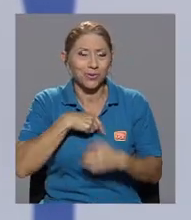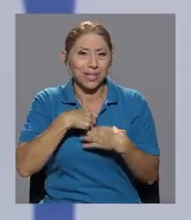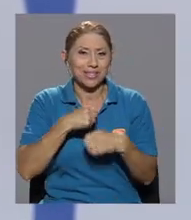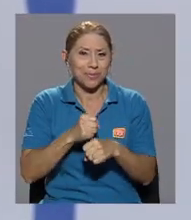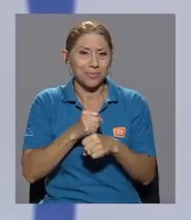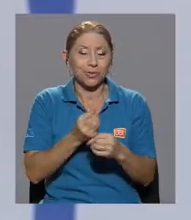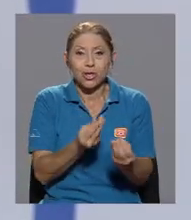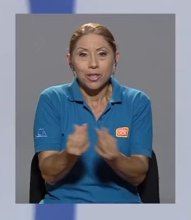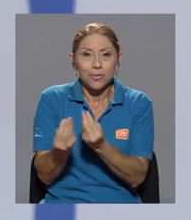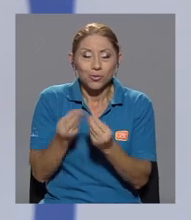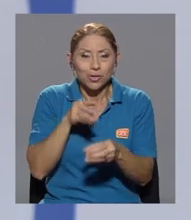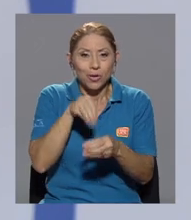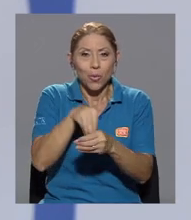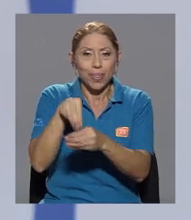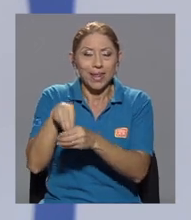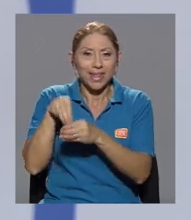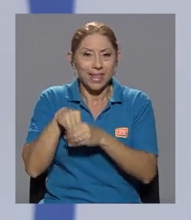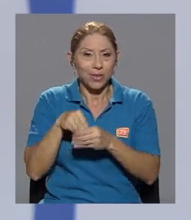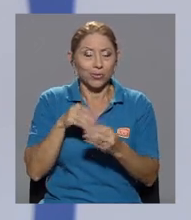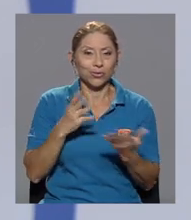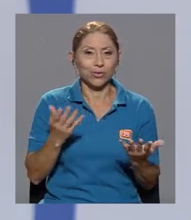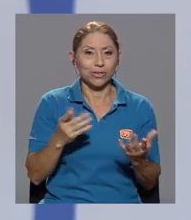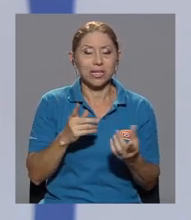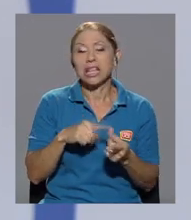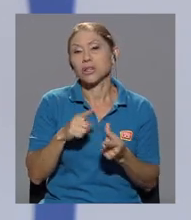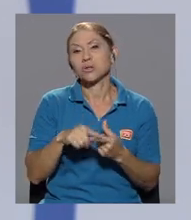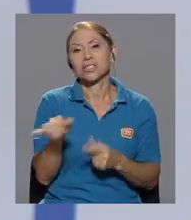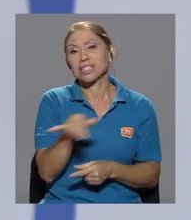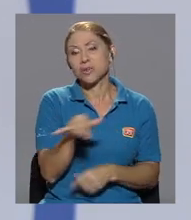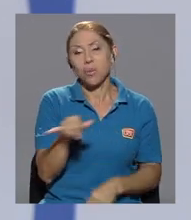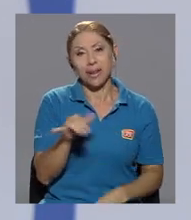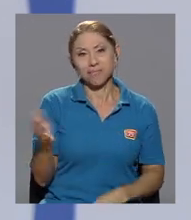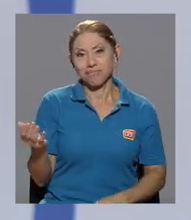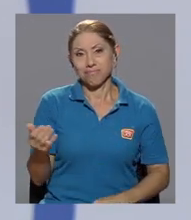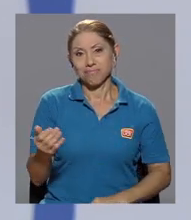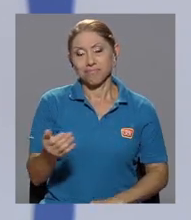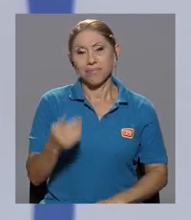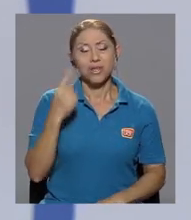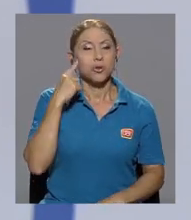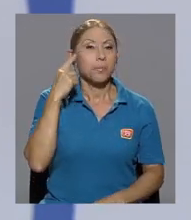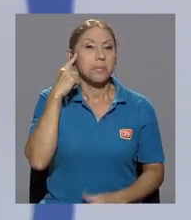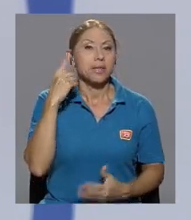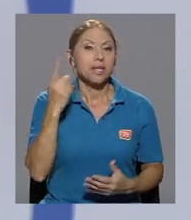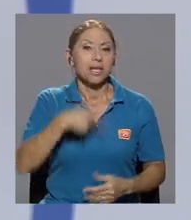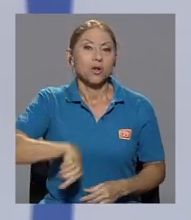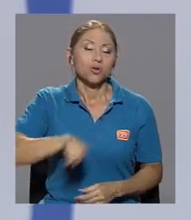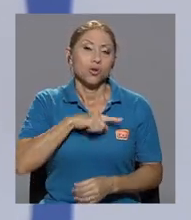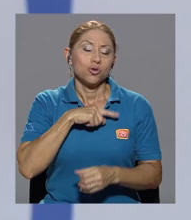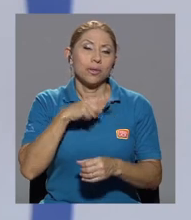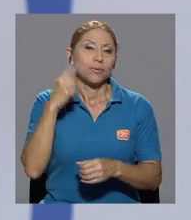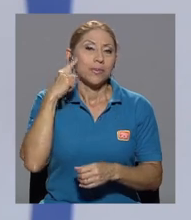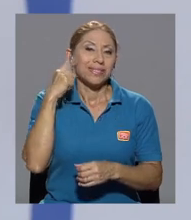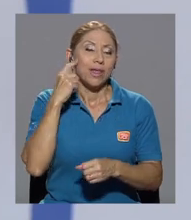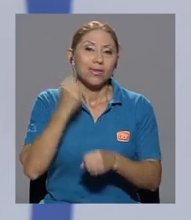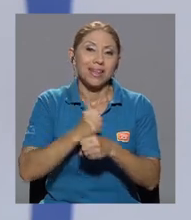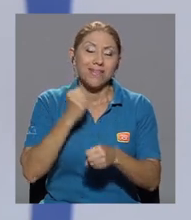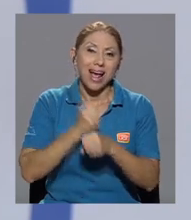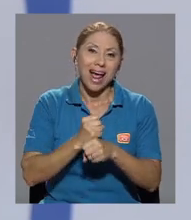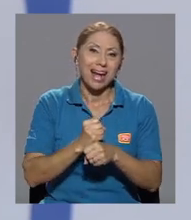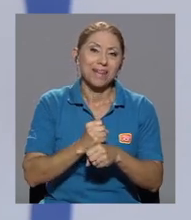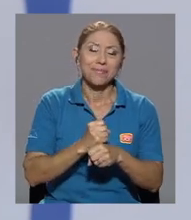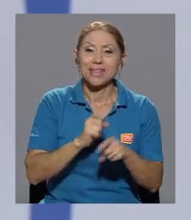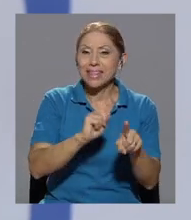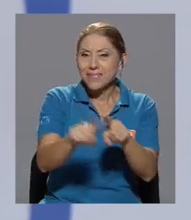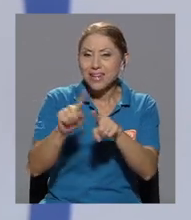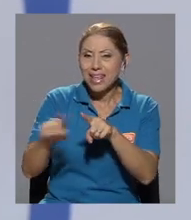contenidos entonces es igual digamos yo creo que ya hemos pensado en trabajar esquemas transversales de